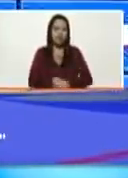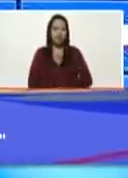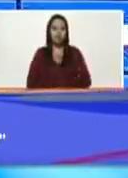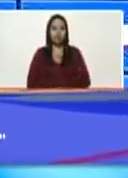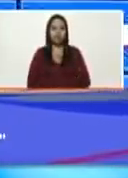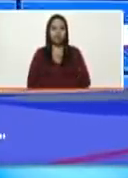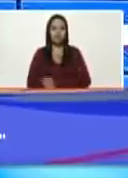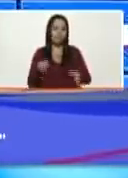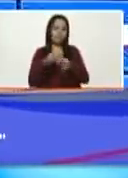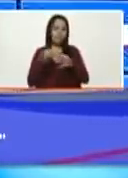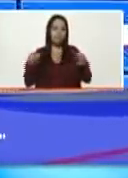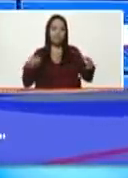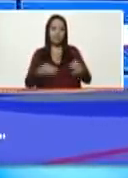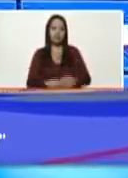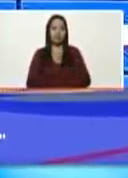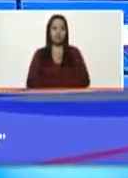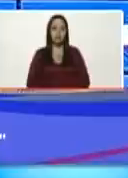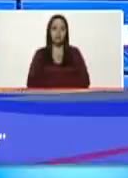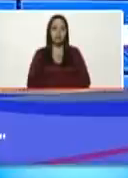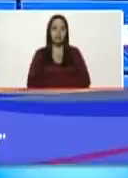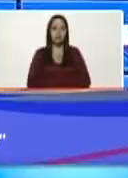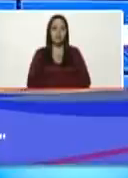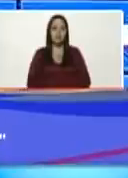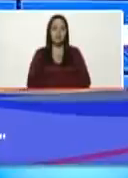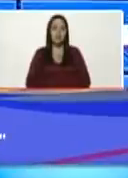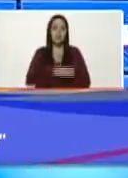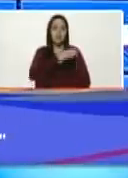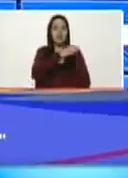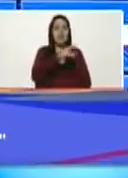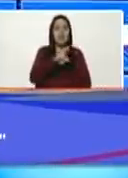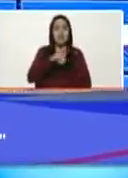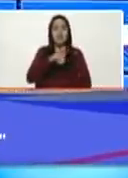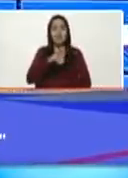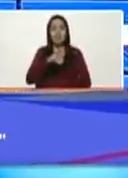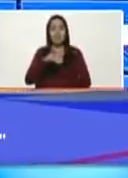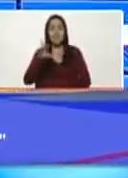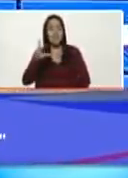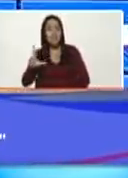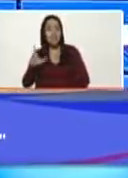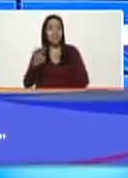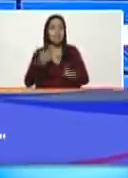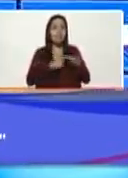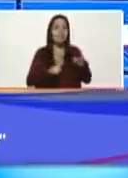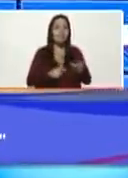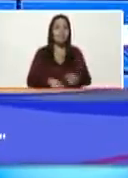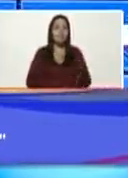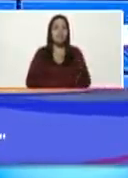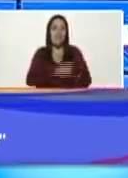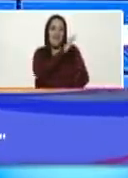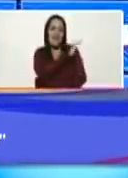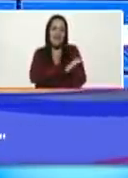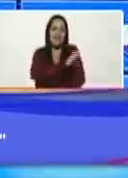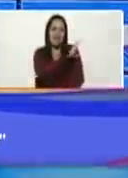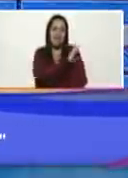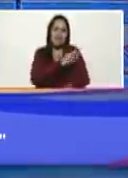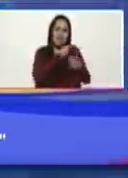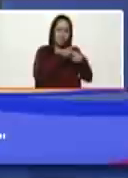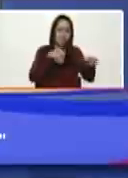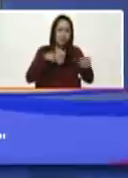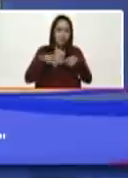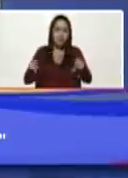maravilloso, los SRI, los CAC, y además existen las clínicas populares y bueno, el sistema